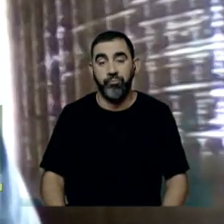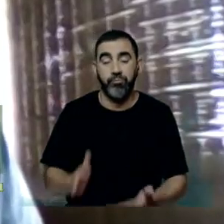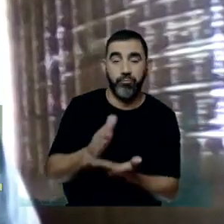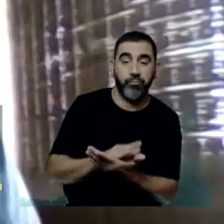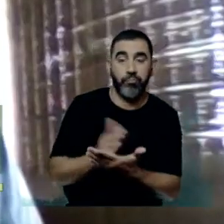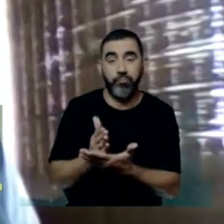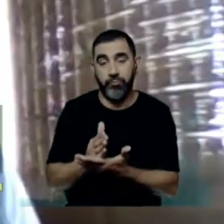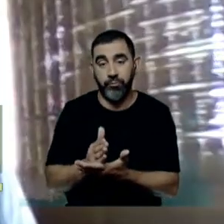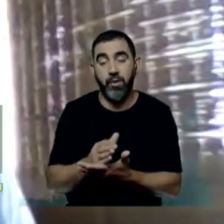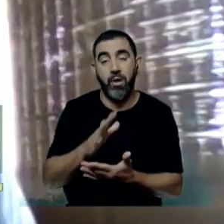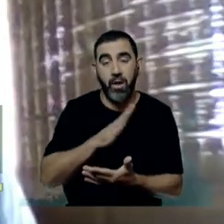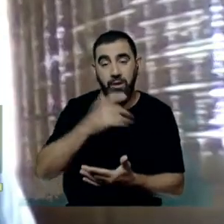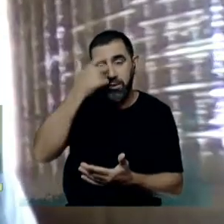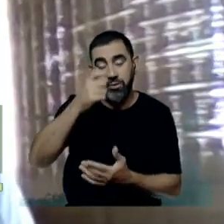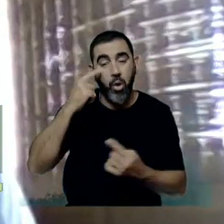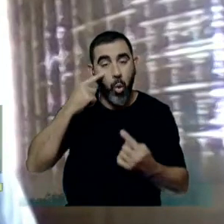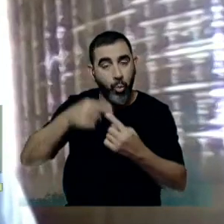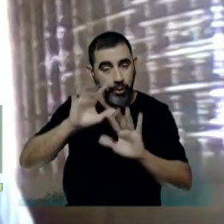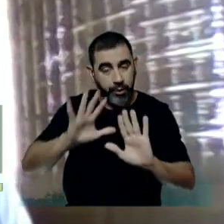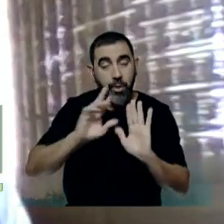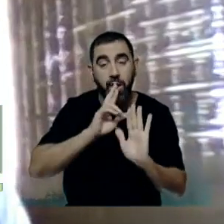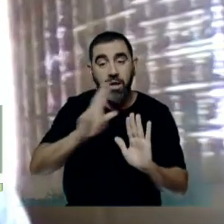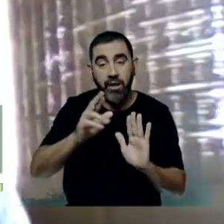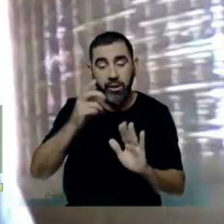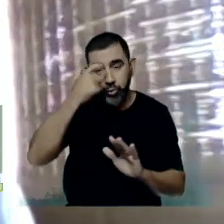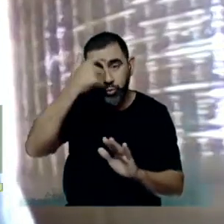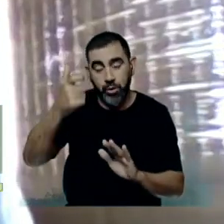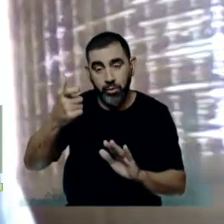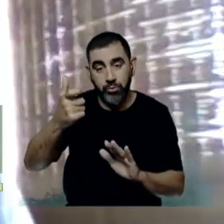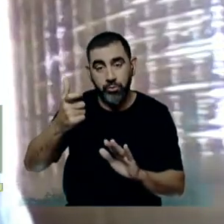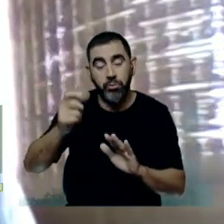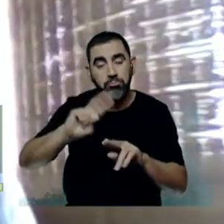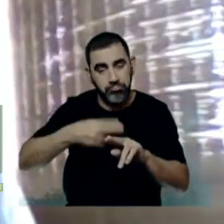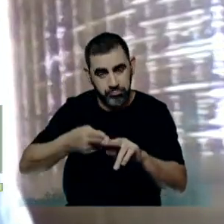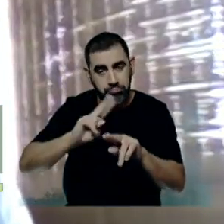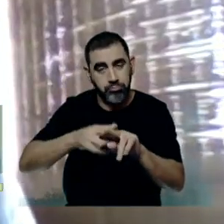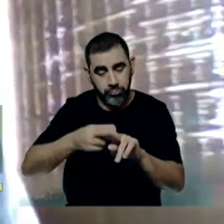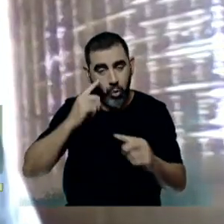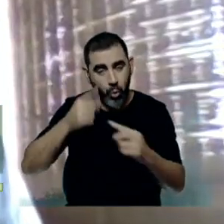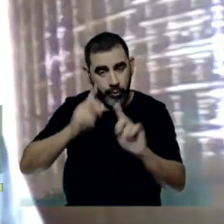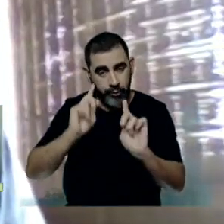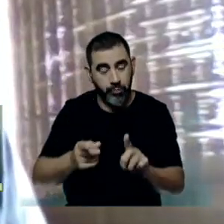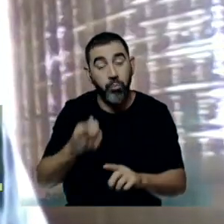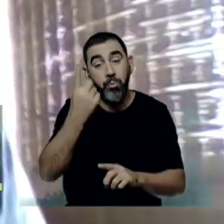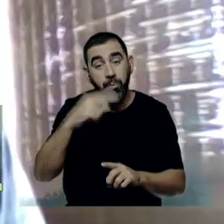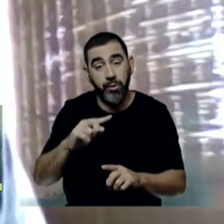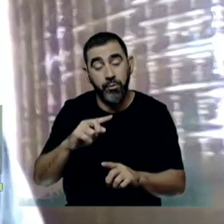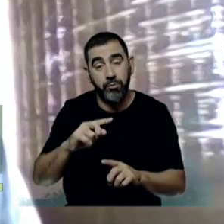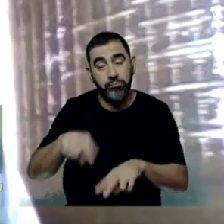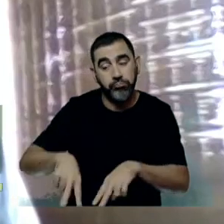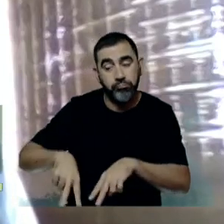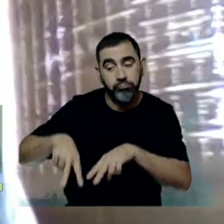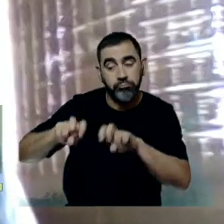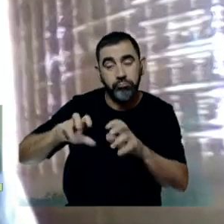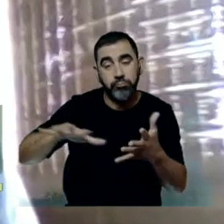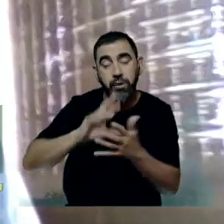imparcialidad, la ciencia es objetiva, los resultados de la ciencia son repetibles y son objetivos, pero el análisis de